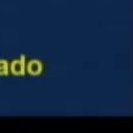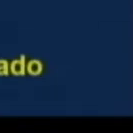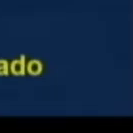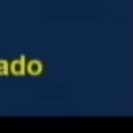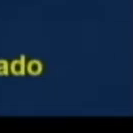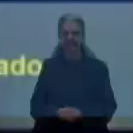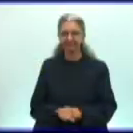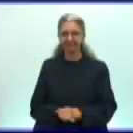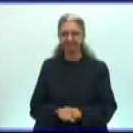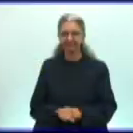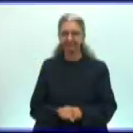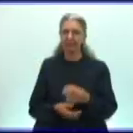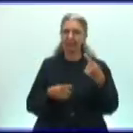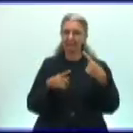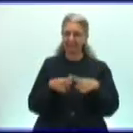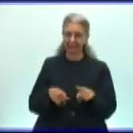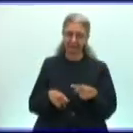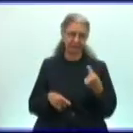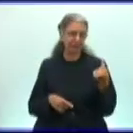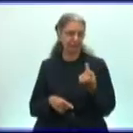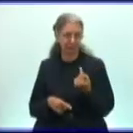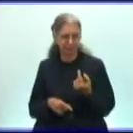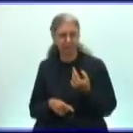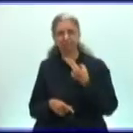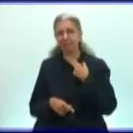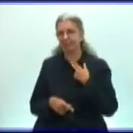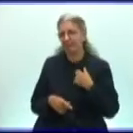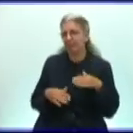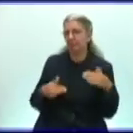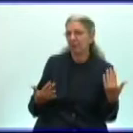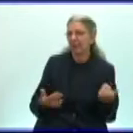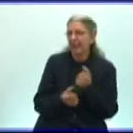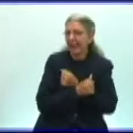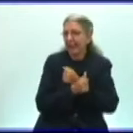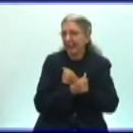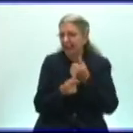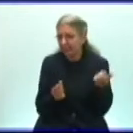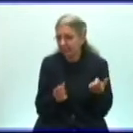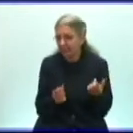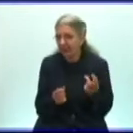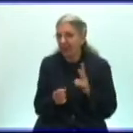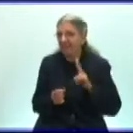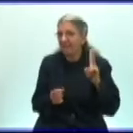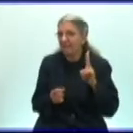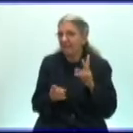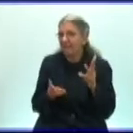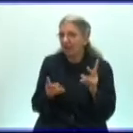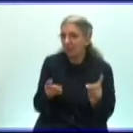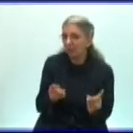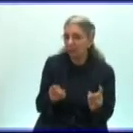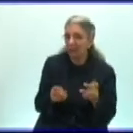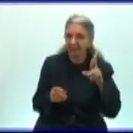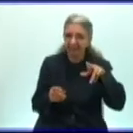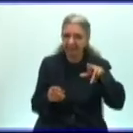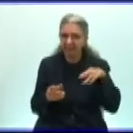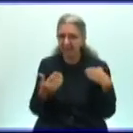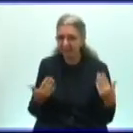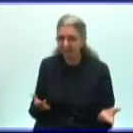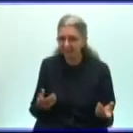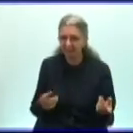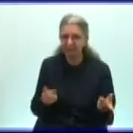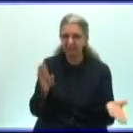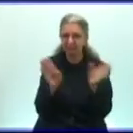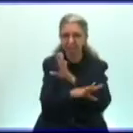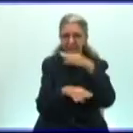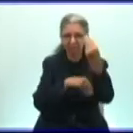Pero si nosotros deseáramos entonces determinar el valor de la resistencia, despejando esta ecuación, nos